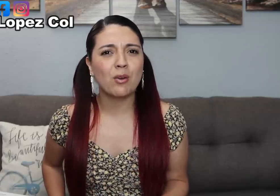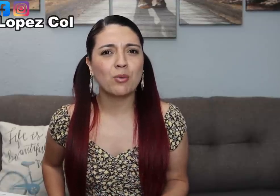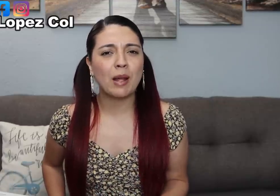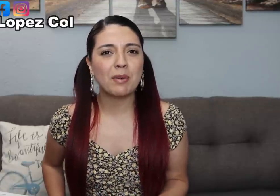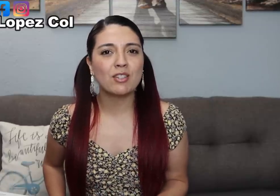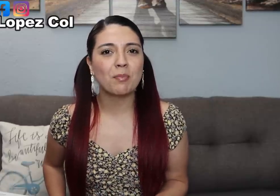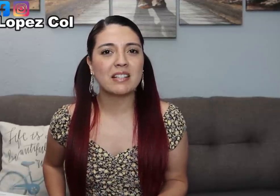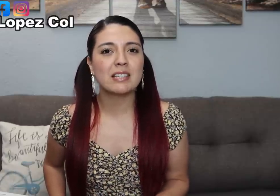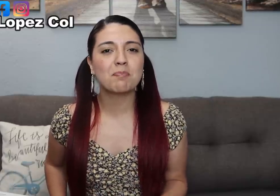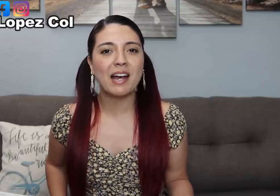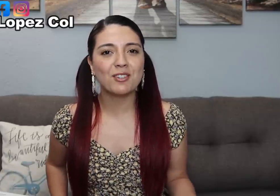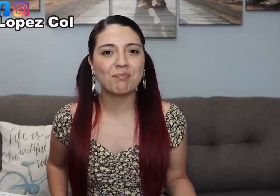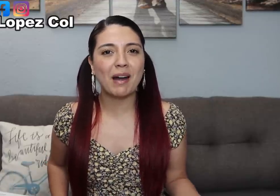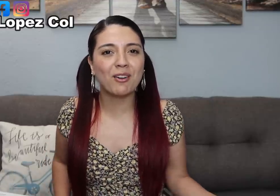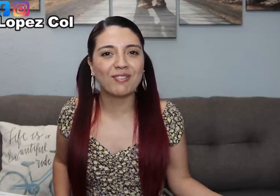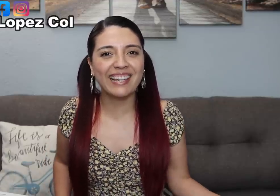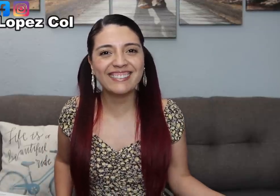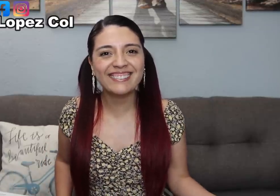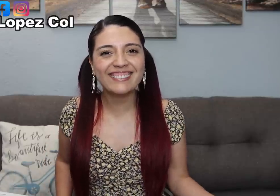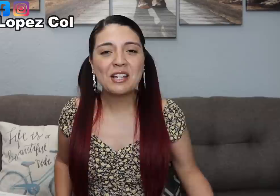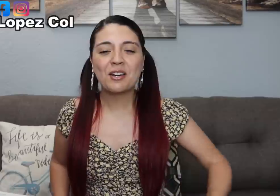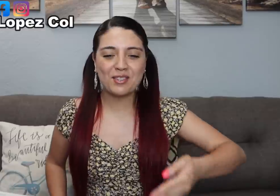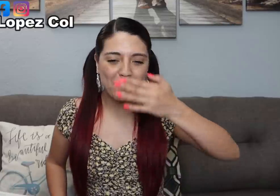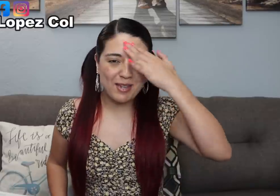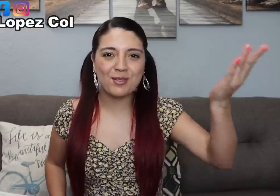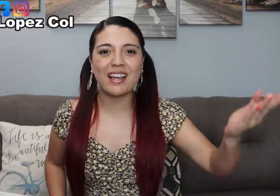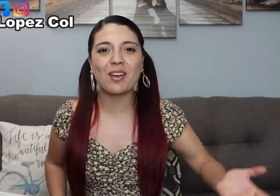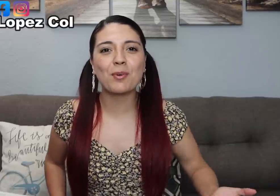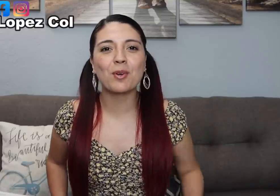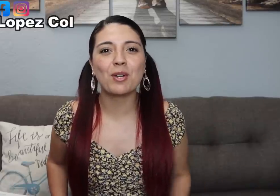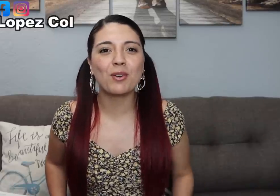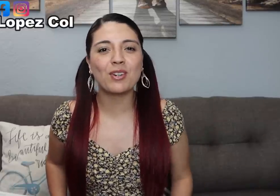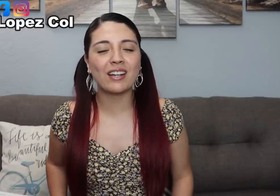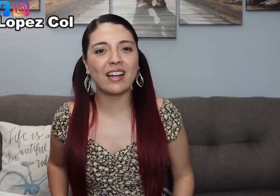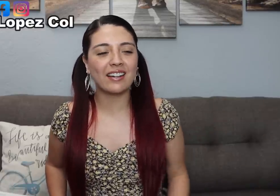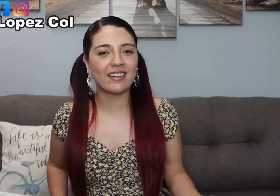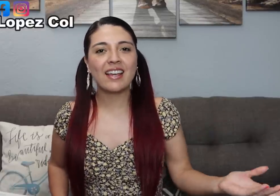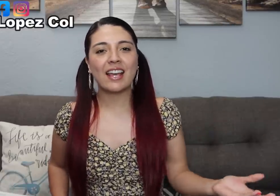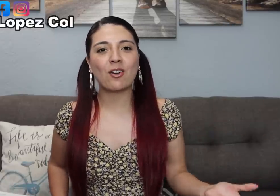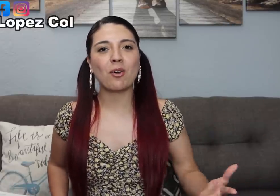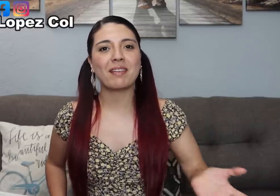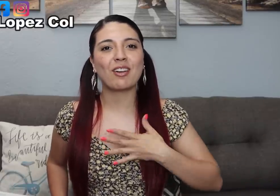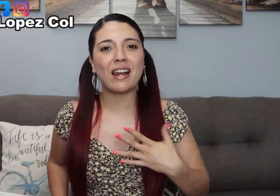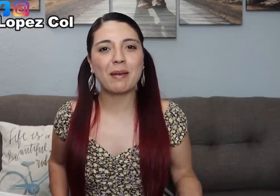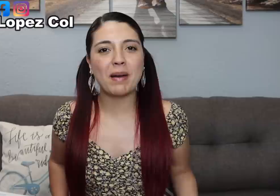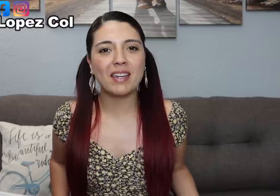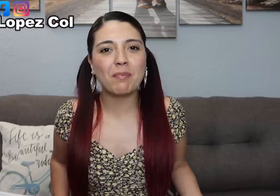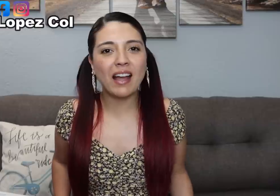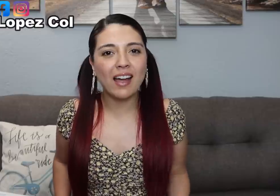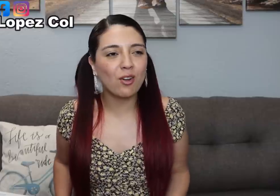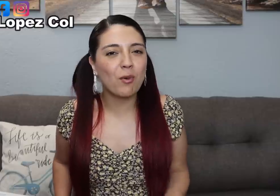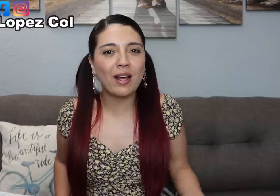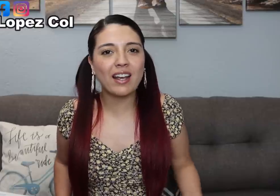favor, o sea, un apellido más hispano, ¿para dónde? O sea, mijo, usted, como digo yo en Colombia, tengo la arepa